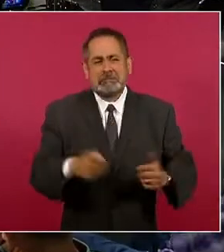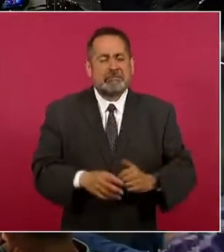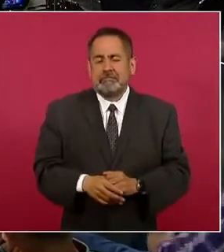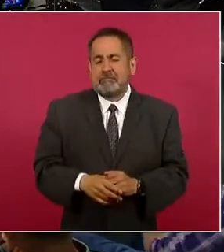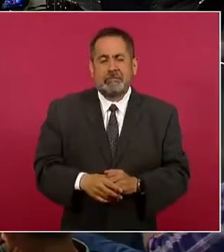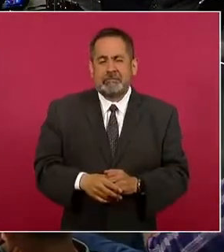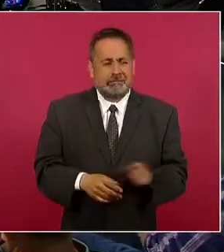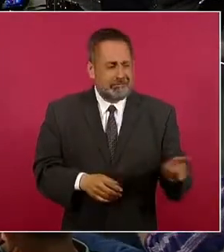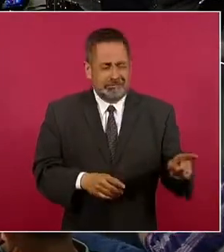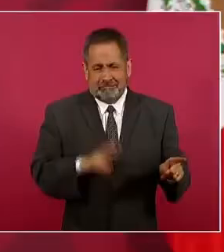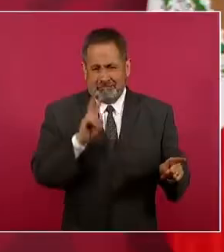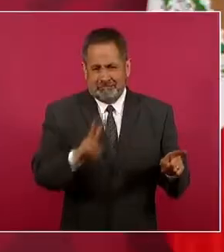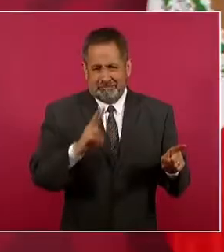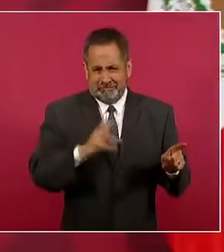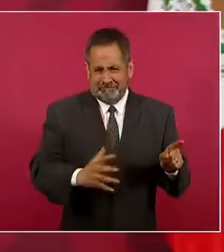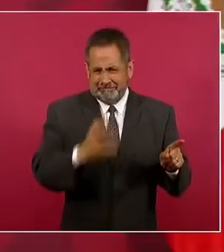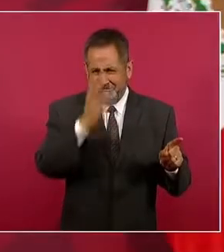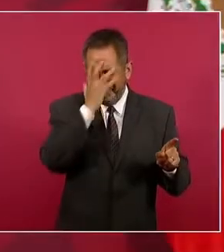Es una vergüenza, pues.